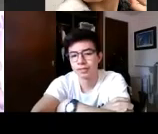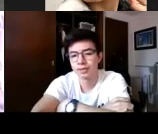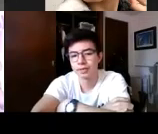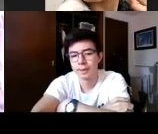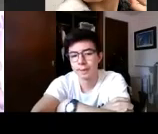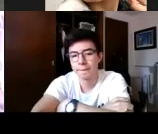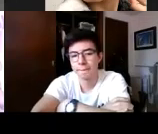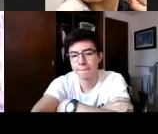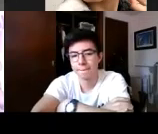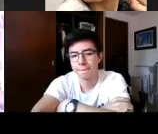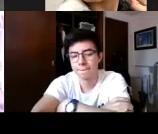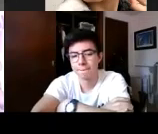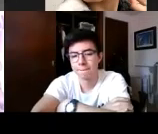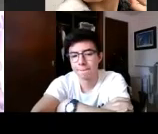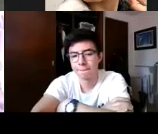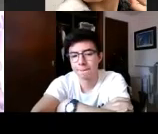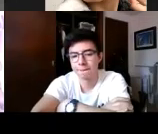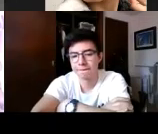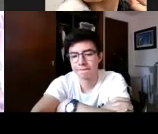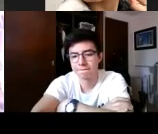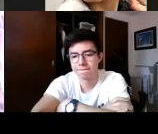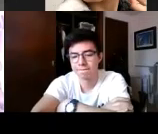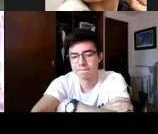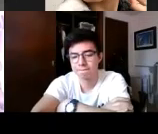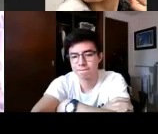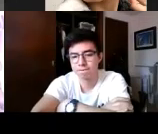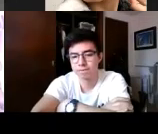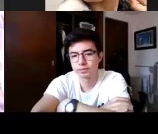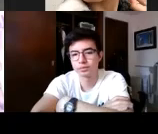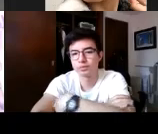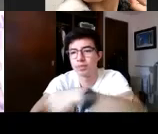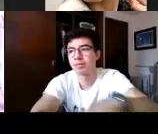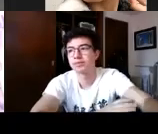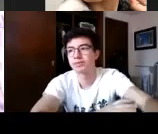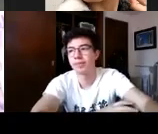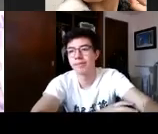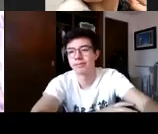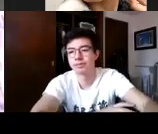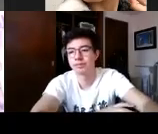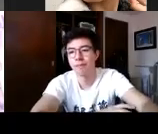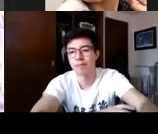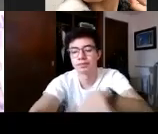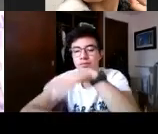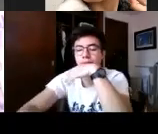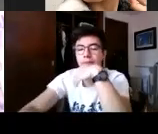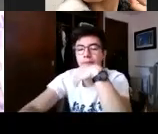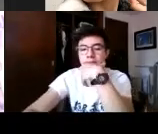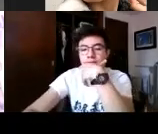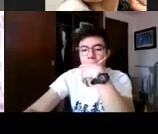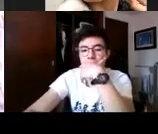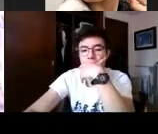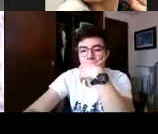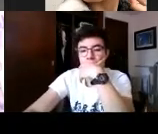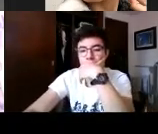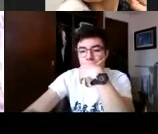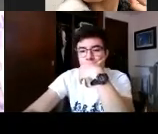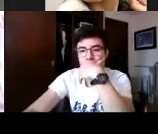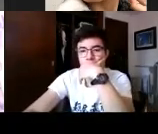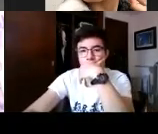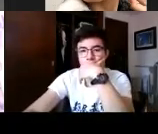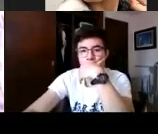puedes consultar. INEGI, página del estado o página del municipio, se pueden consultar. También